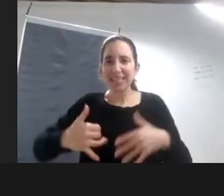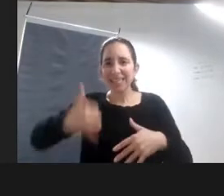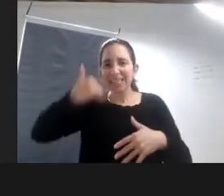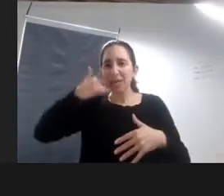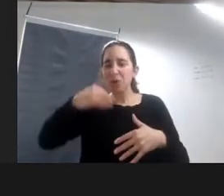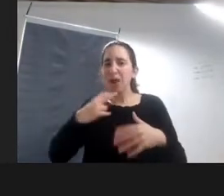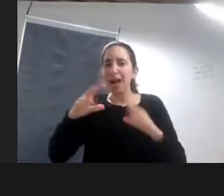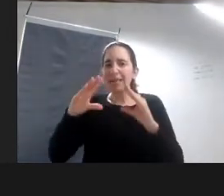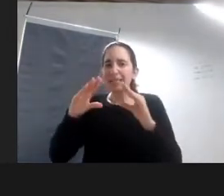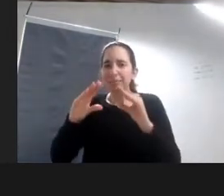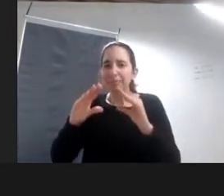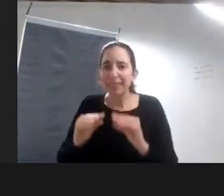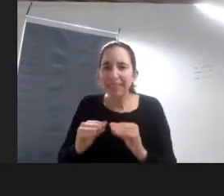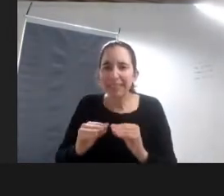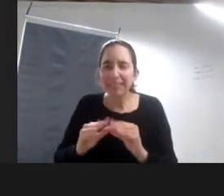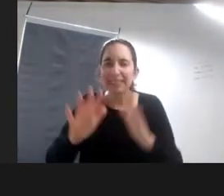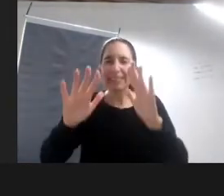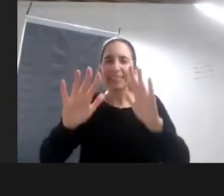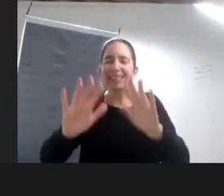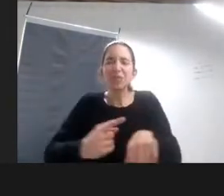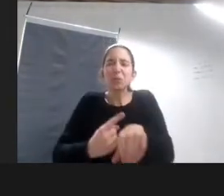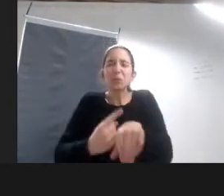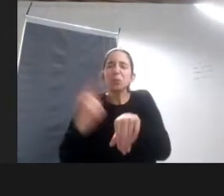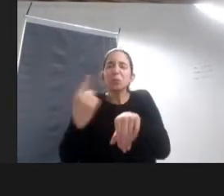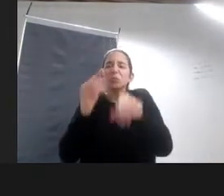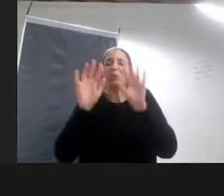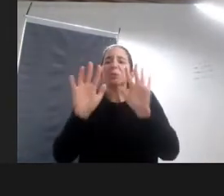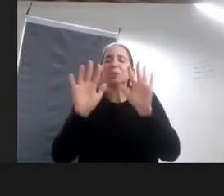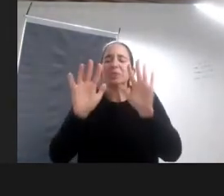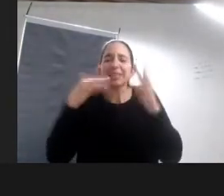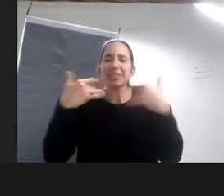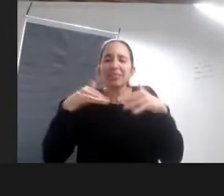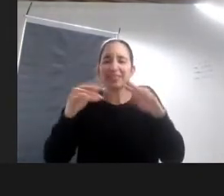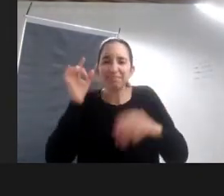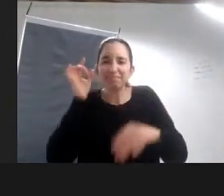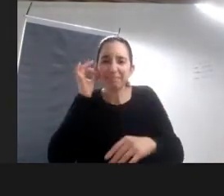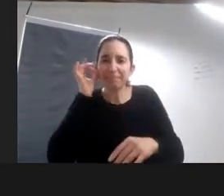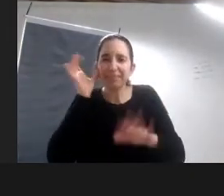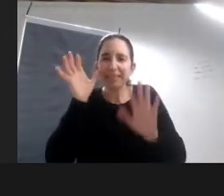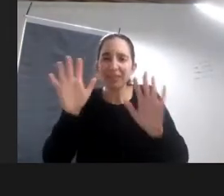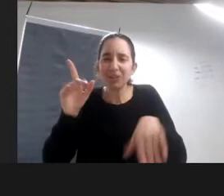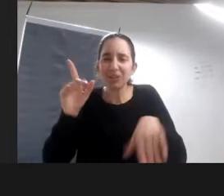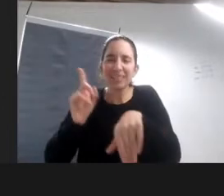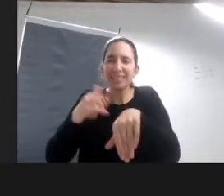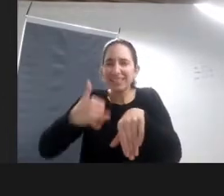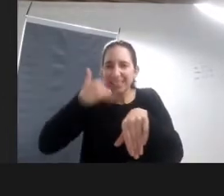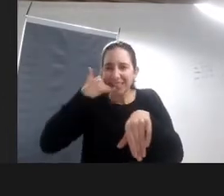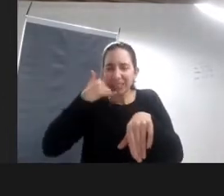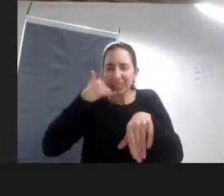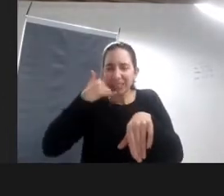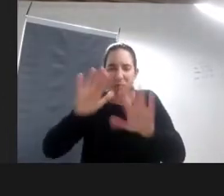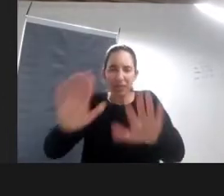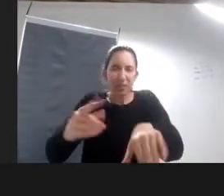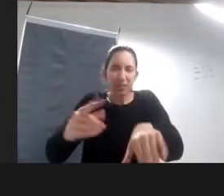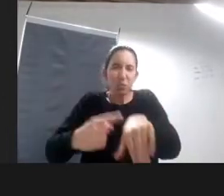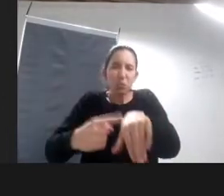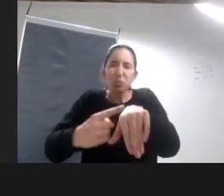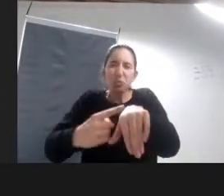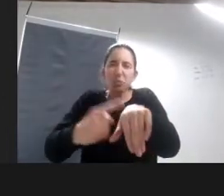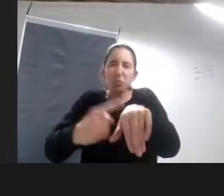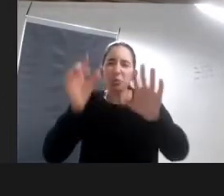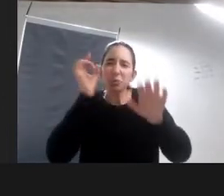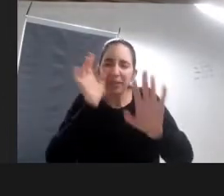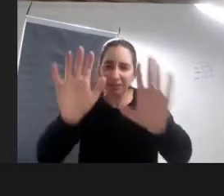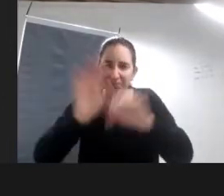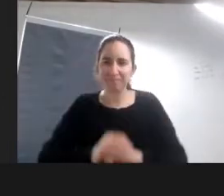el celular. Si alguno de ustedes me puede aguardar un minutito que lo solucione el tema, por